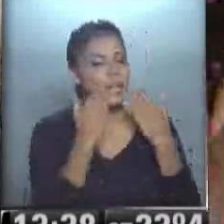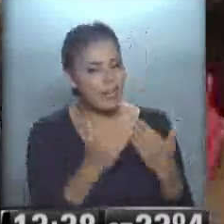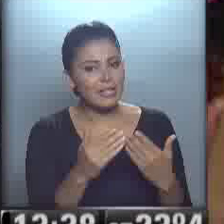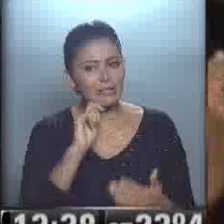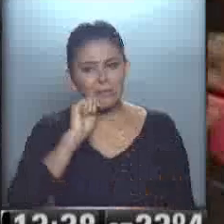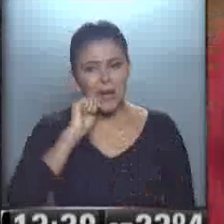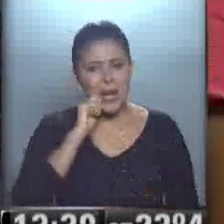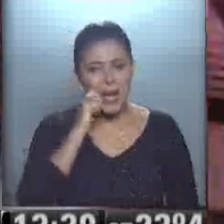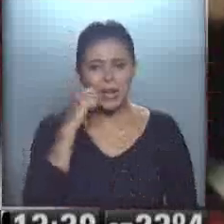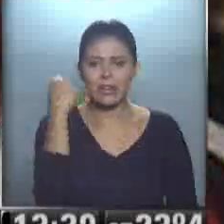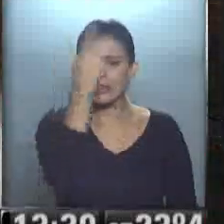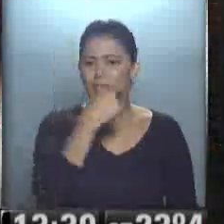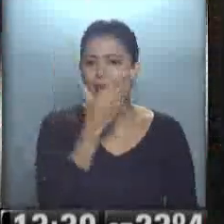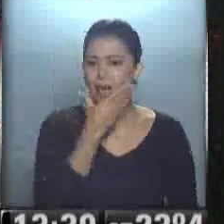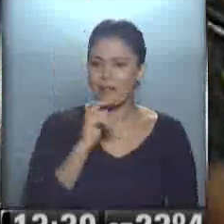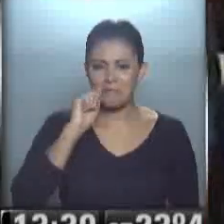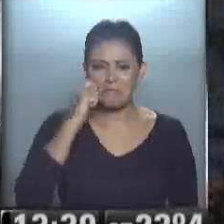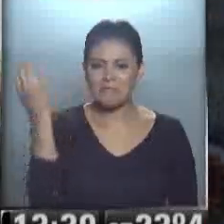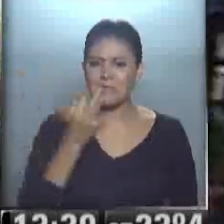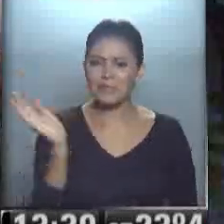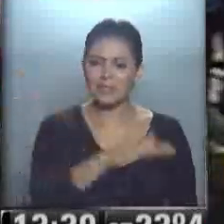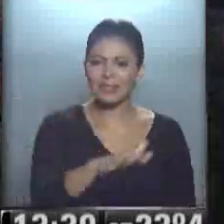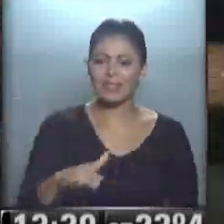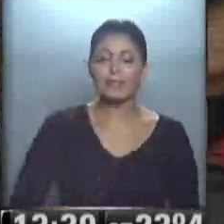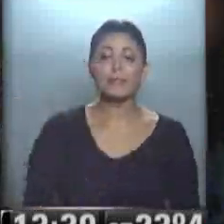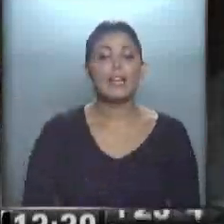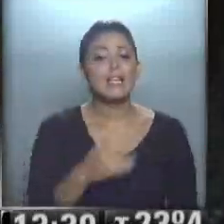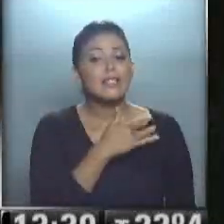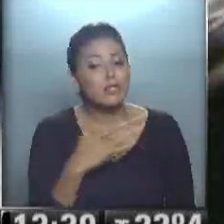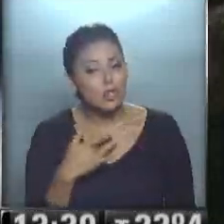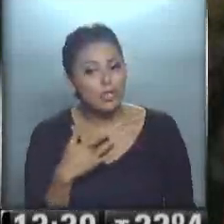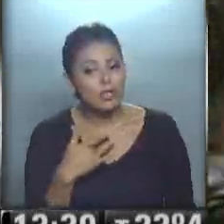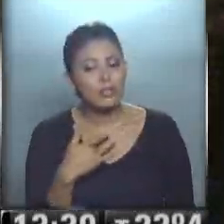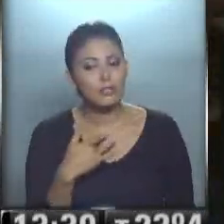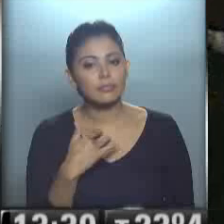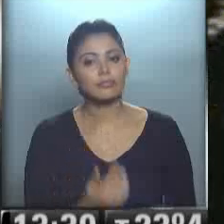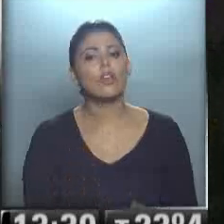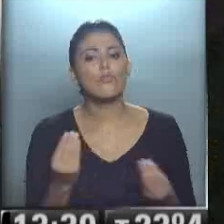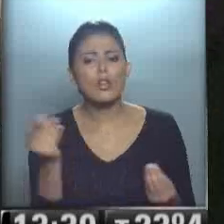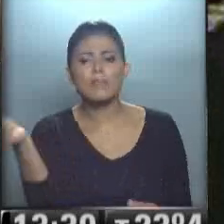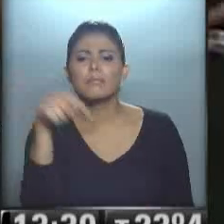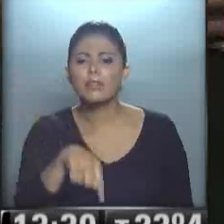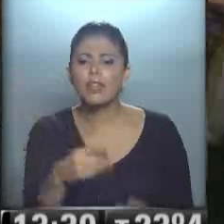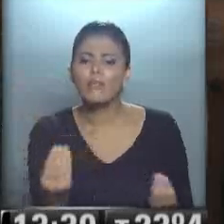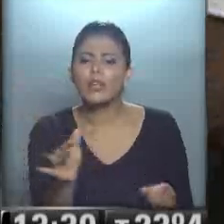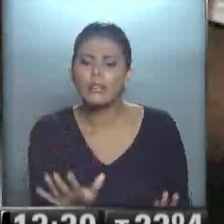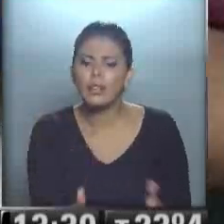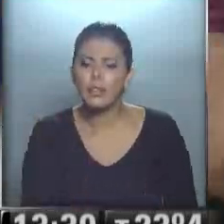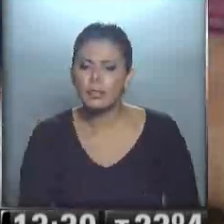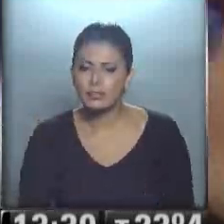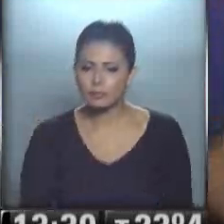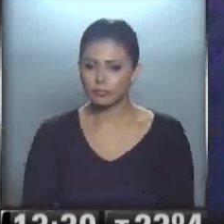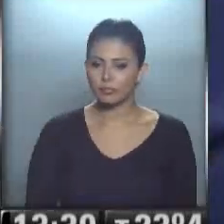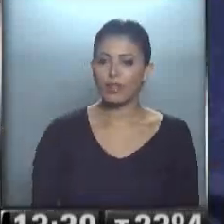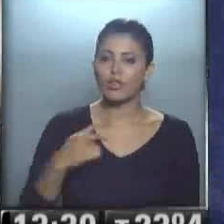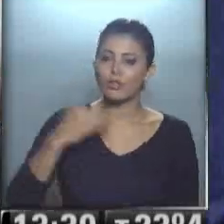qué bombones, ¿eh? Mostrarlas un poquito, porque son preciosos los chicos. Señora, sí. A ver, ¿por qué? ¿Por qué estar aquí?